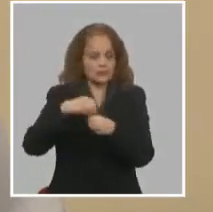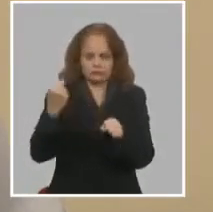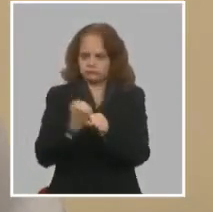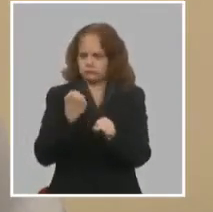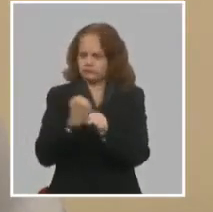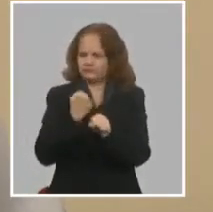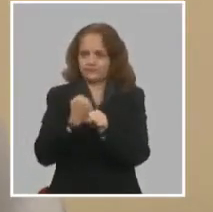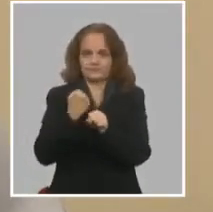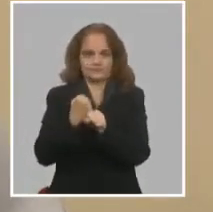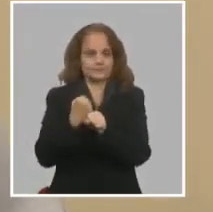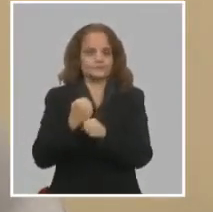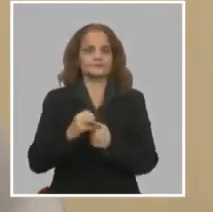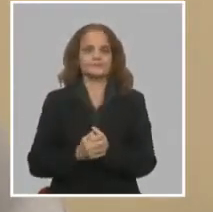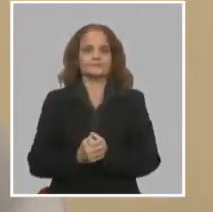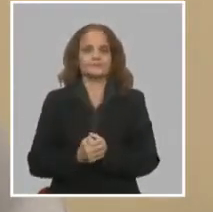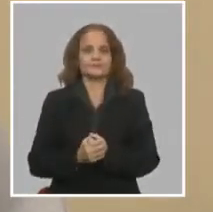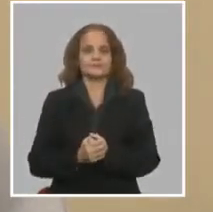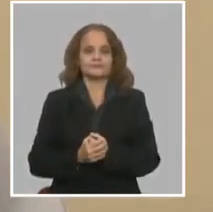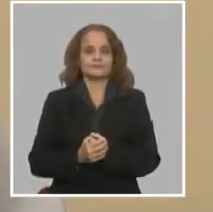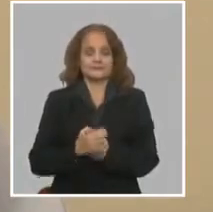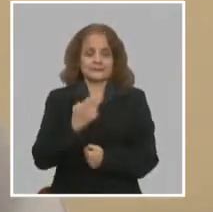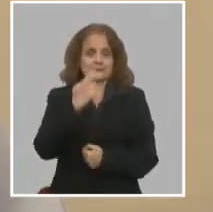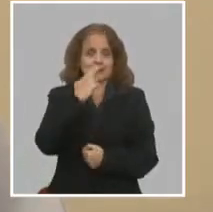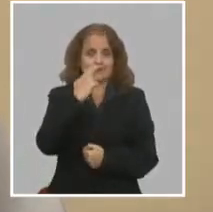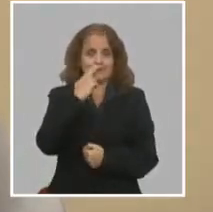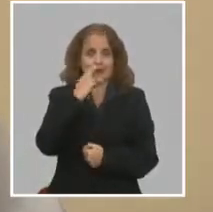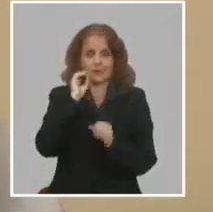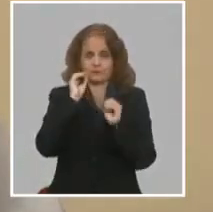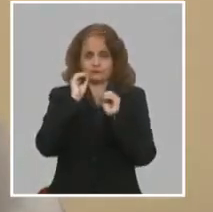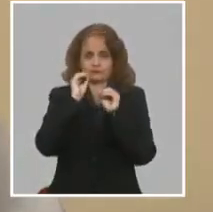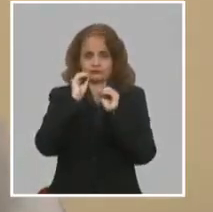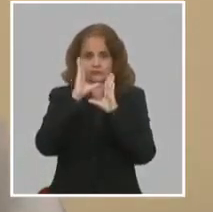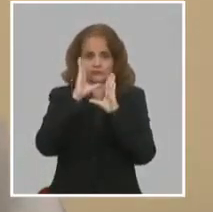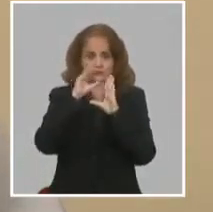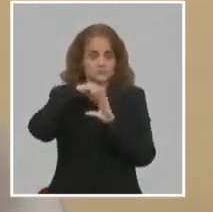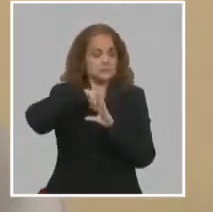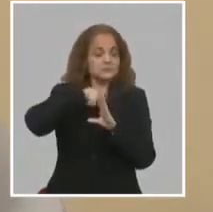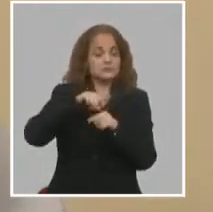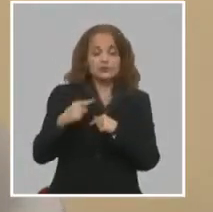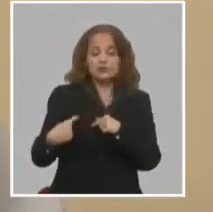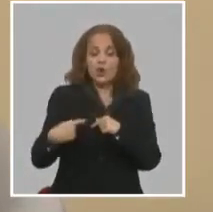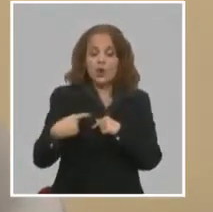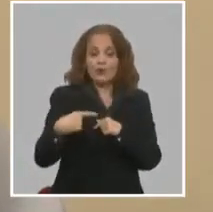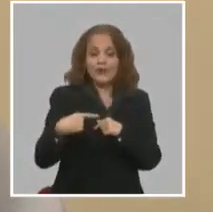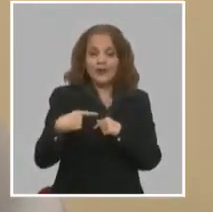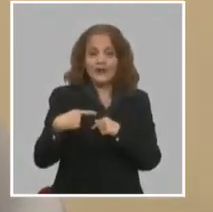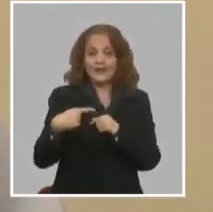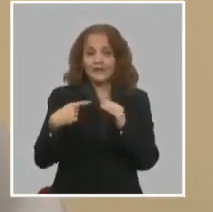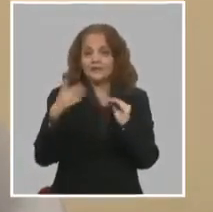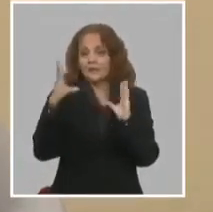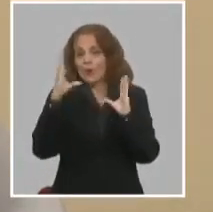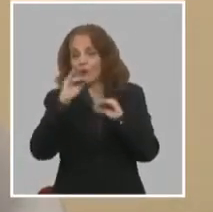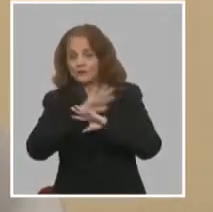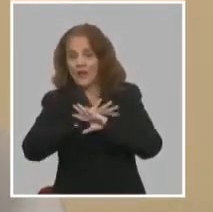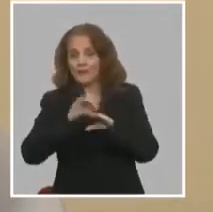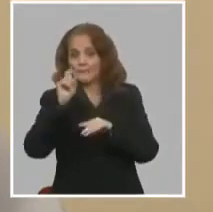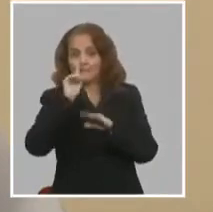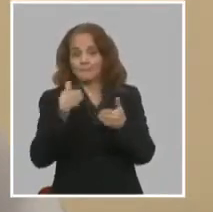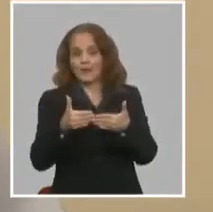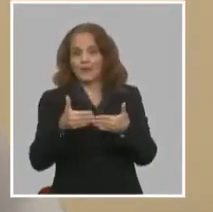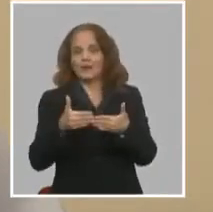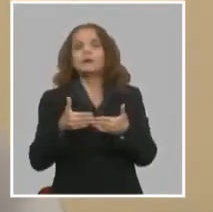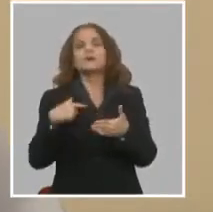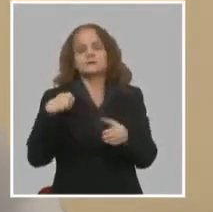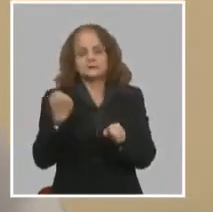trabaja muchísimo. Desde muy temprano hasta muy tarde, permanezco todos los días. Tengo el